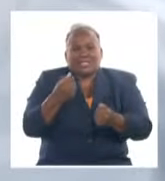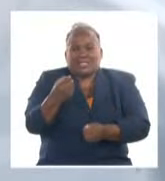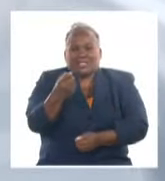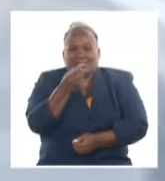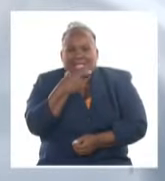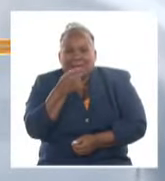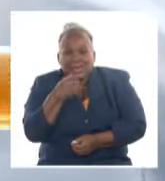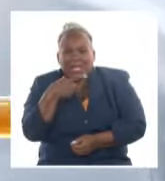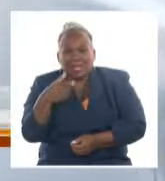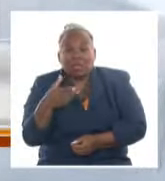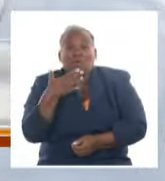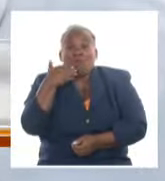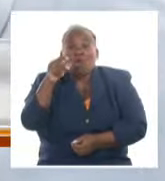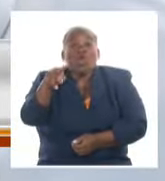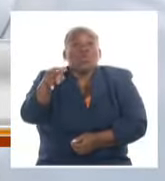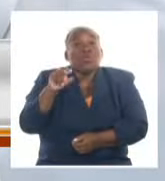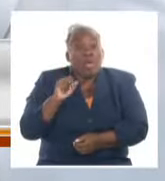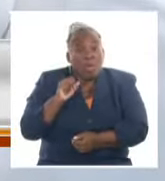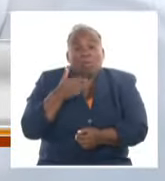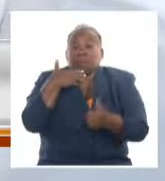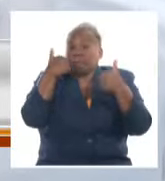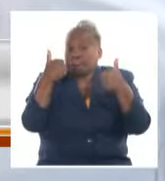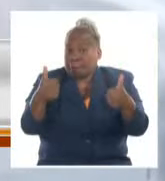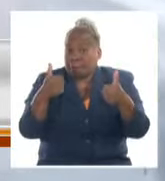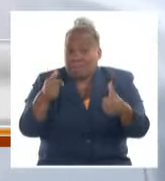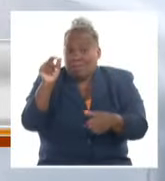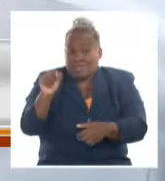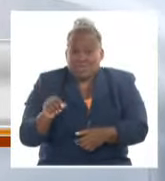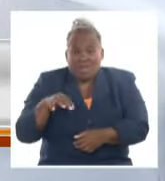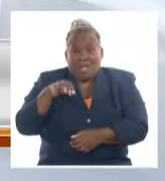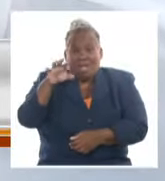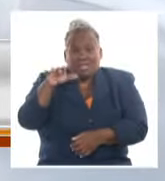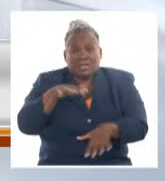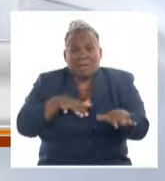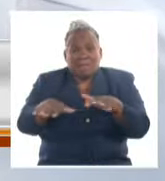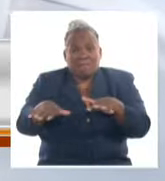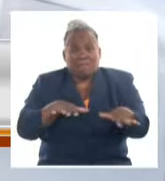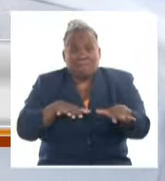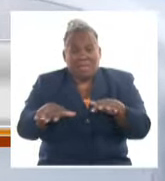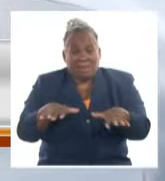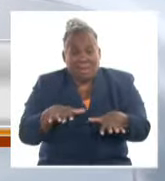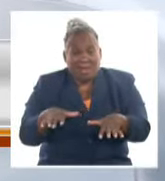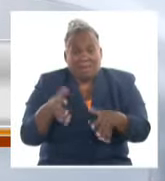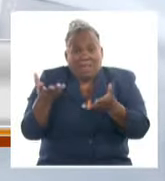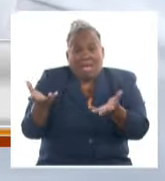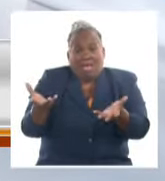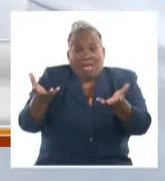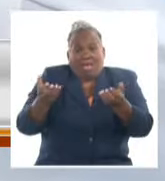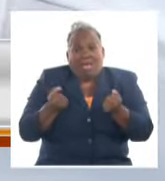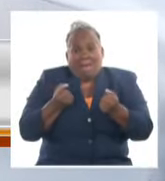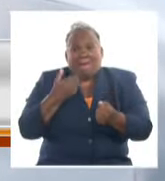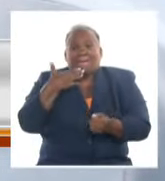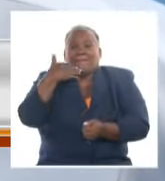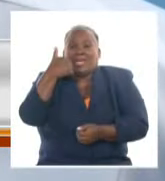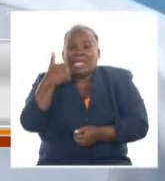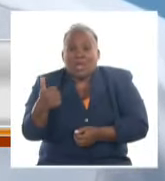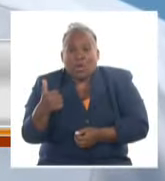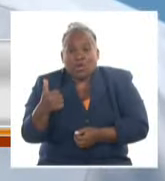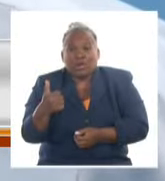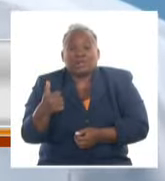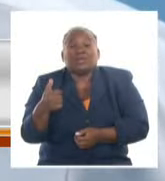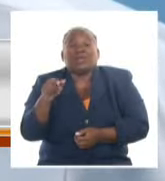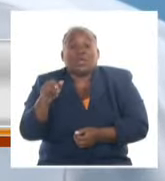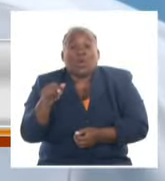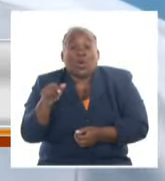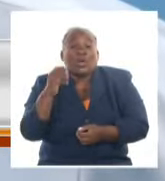útil para el paciente oncológico, porque lo prepara para recibir mejor el tratamiento radiante y el tratamiento con